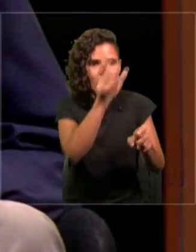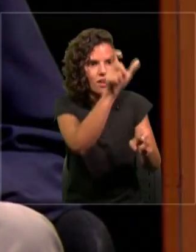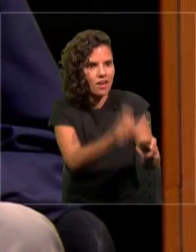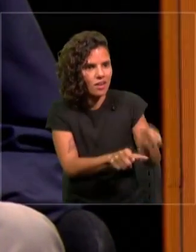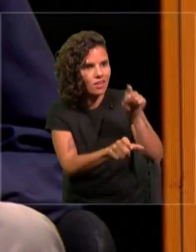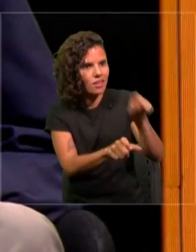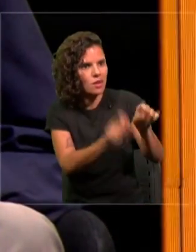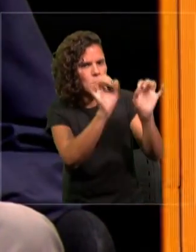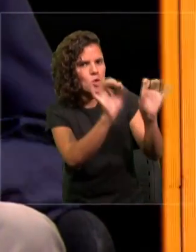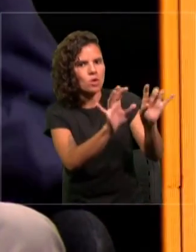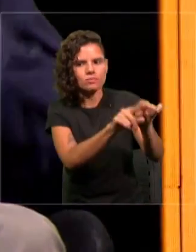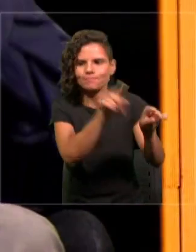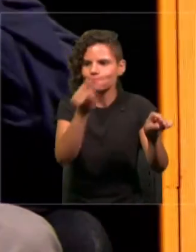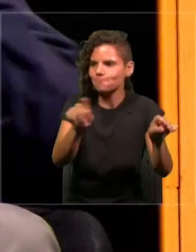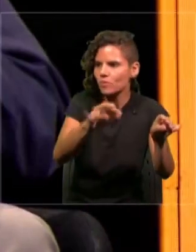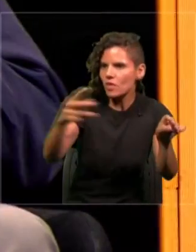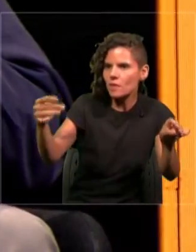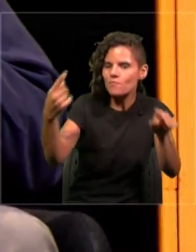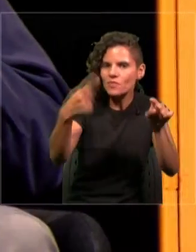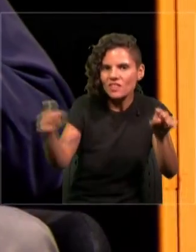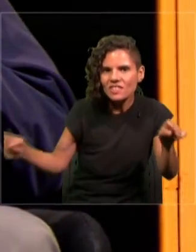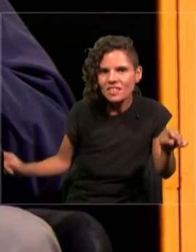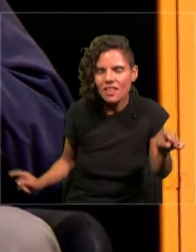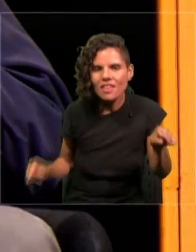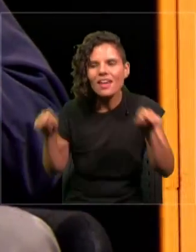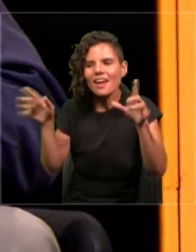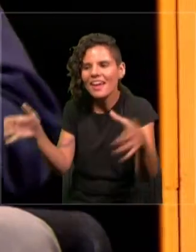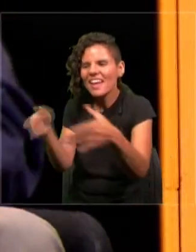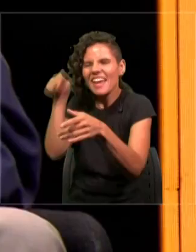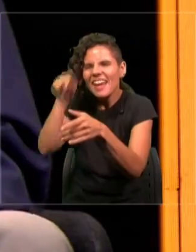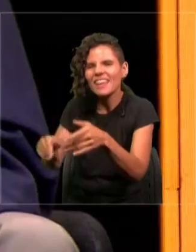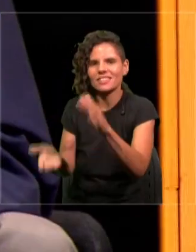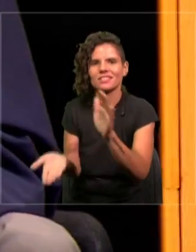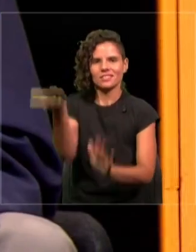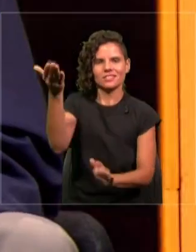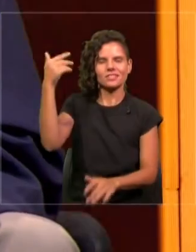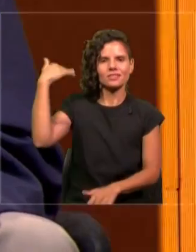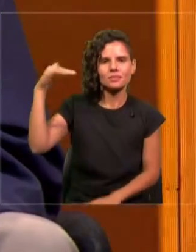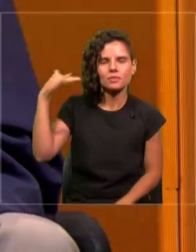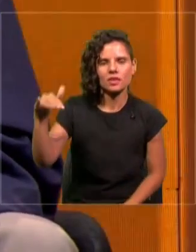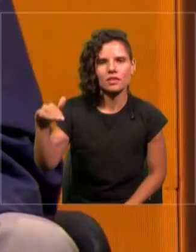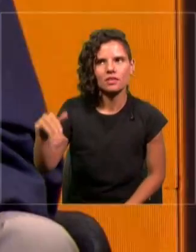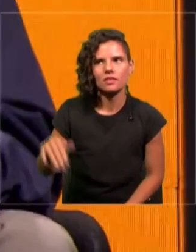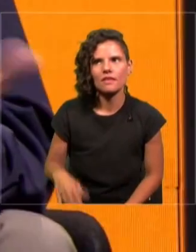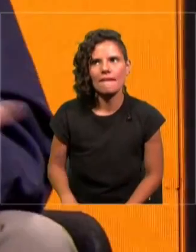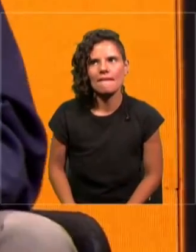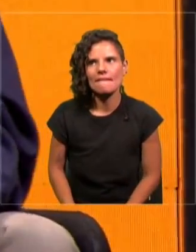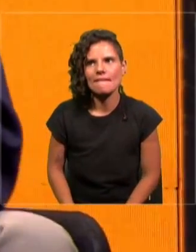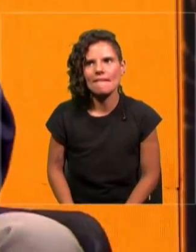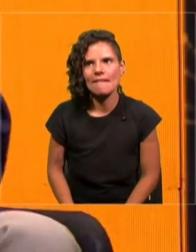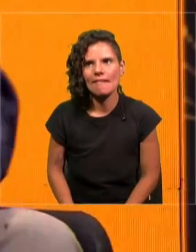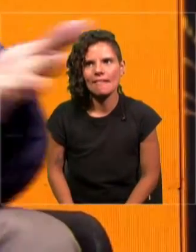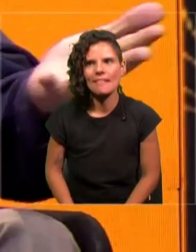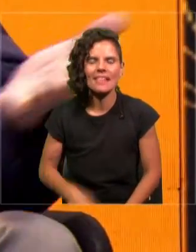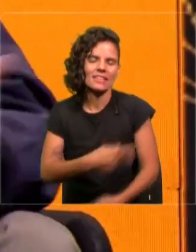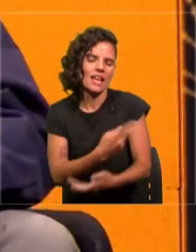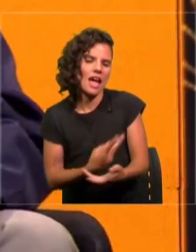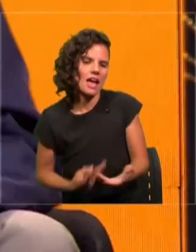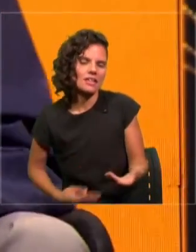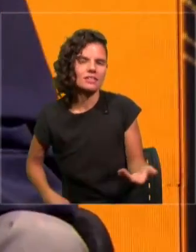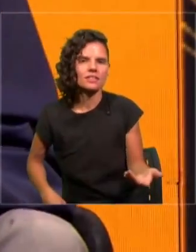otro. Y el arte, como dijo, citando autores,